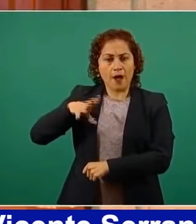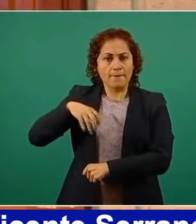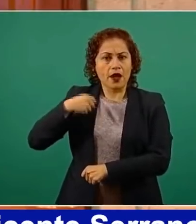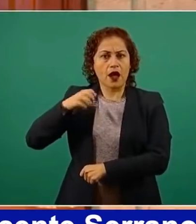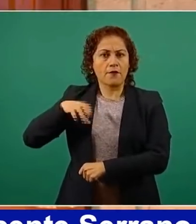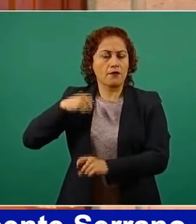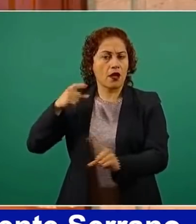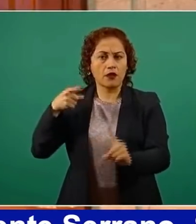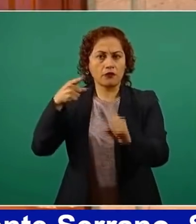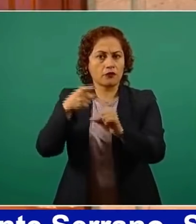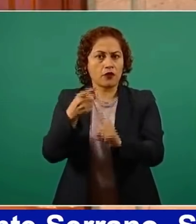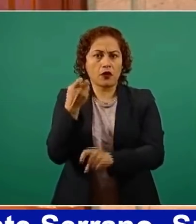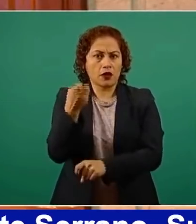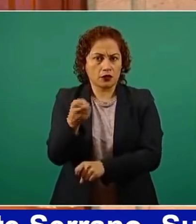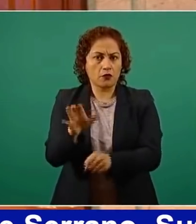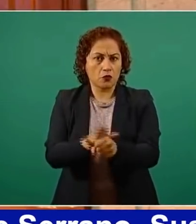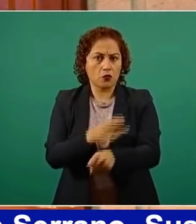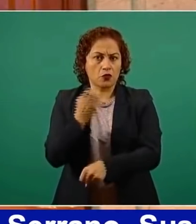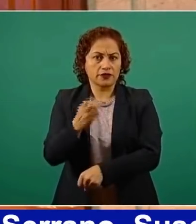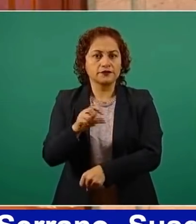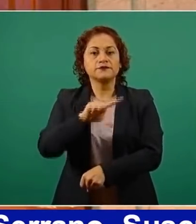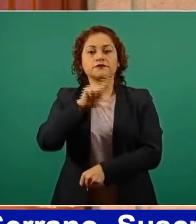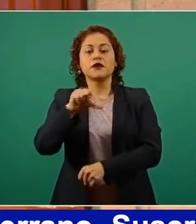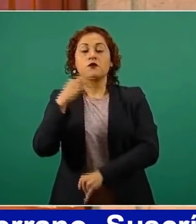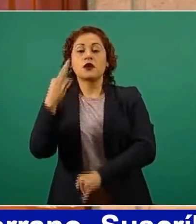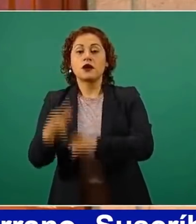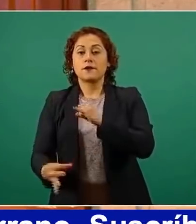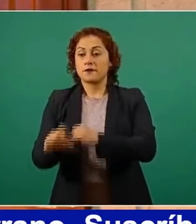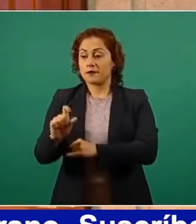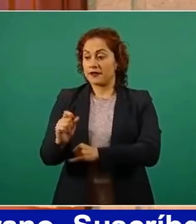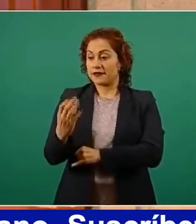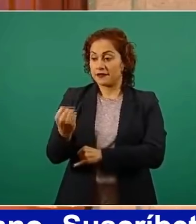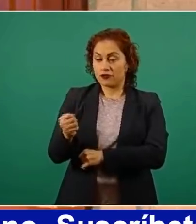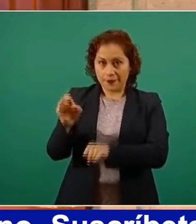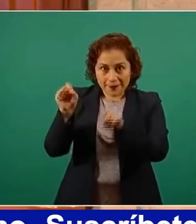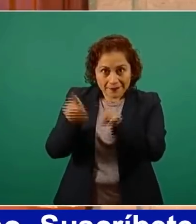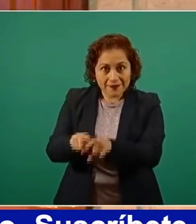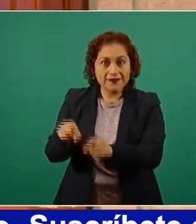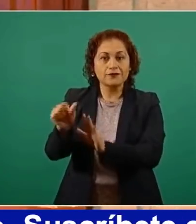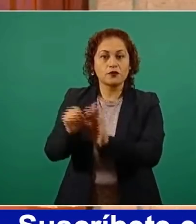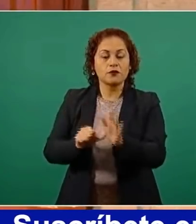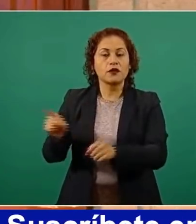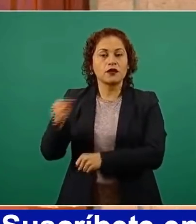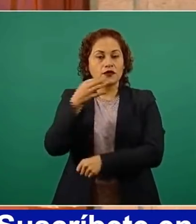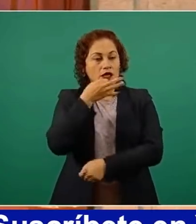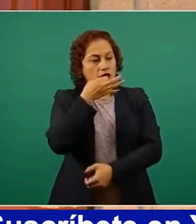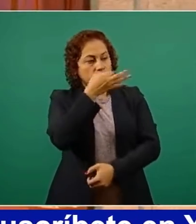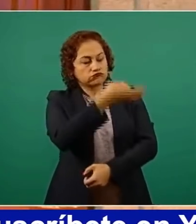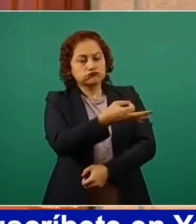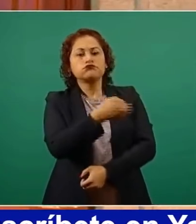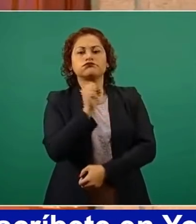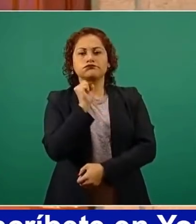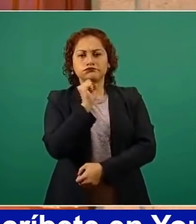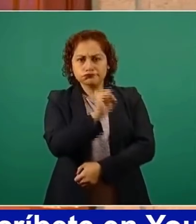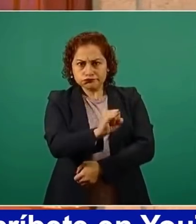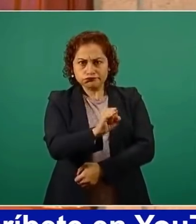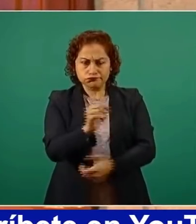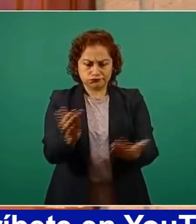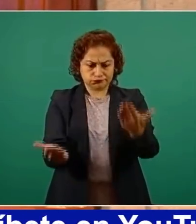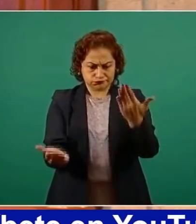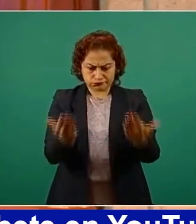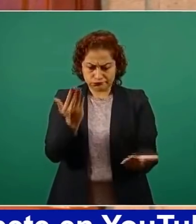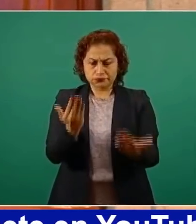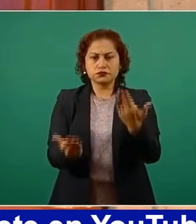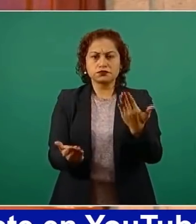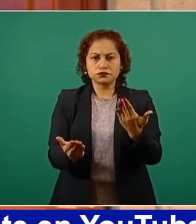Finalmente, el 29 de ese mismo mes, le expresa su satisfacción porque los resultados obtenidos demuestran que